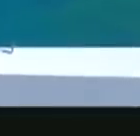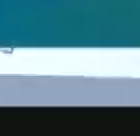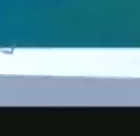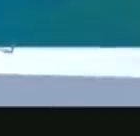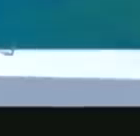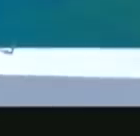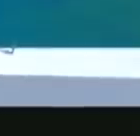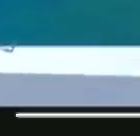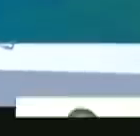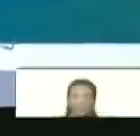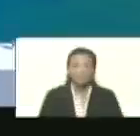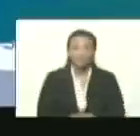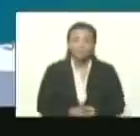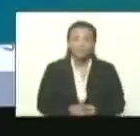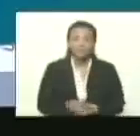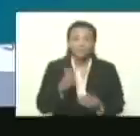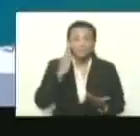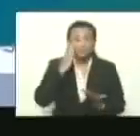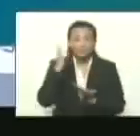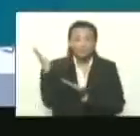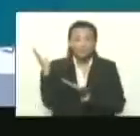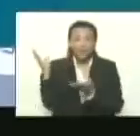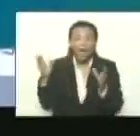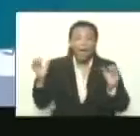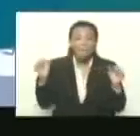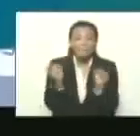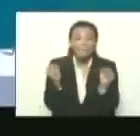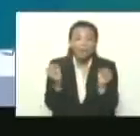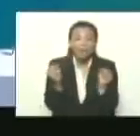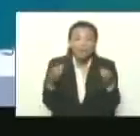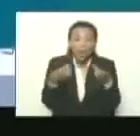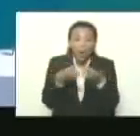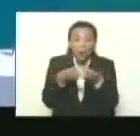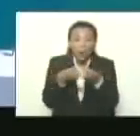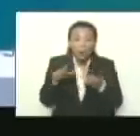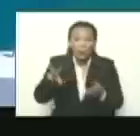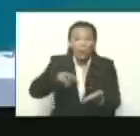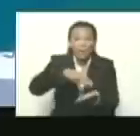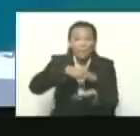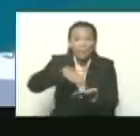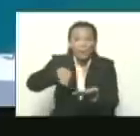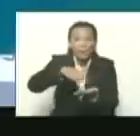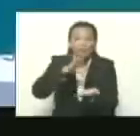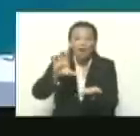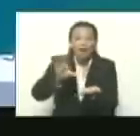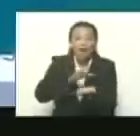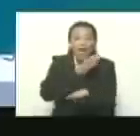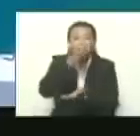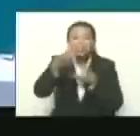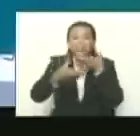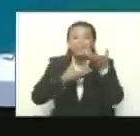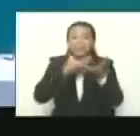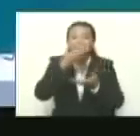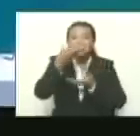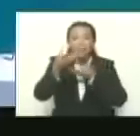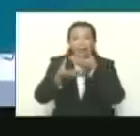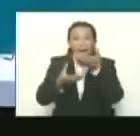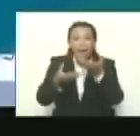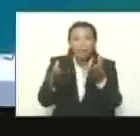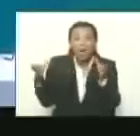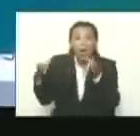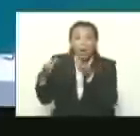el estudio de Con Maduro Más, Naguará, vale. Acabamos de escuchar la